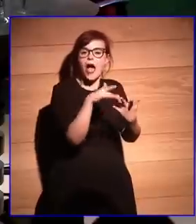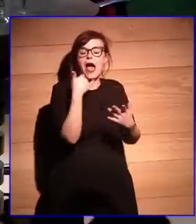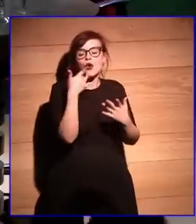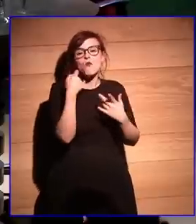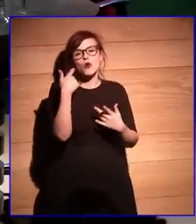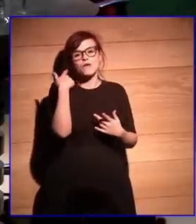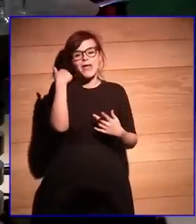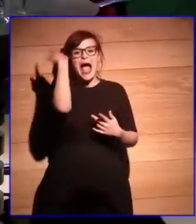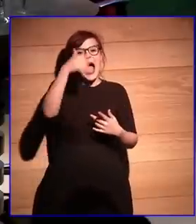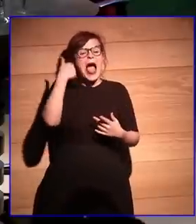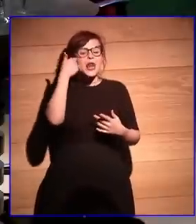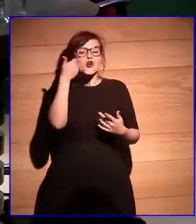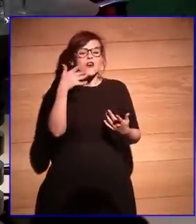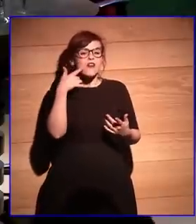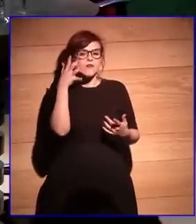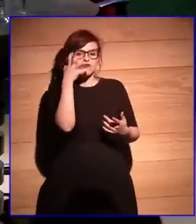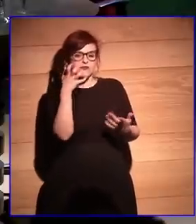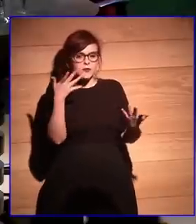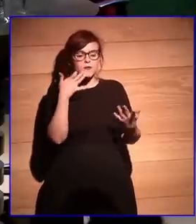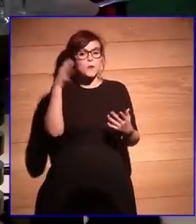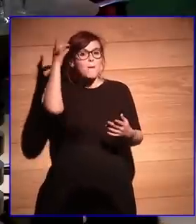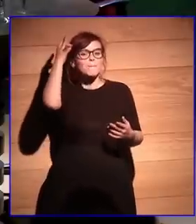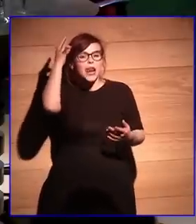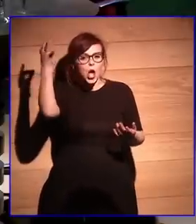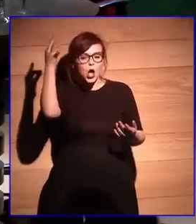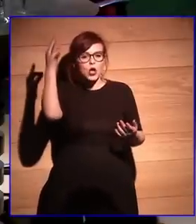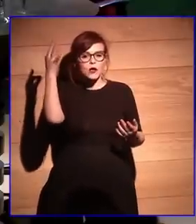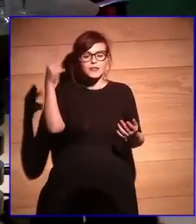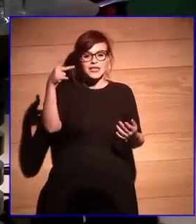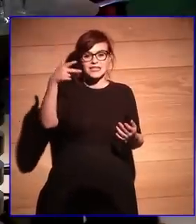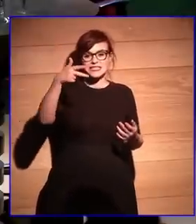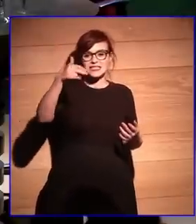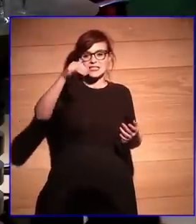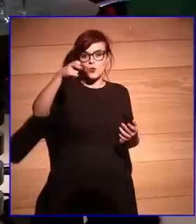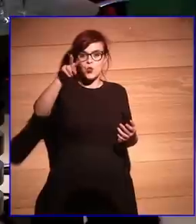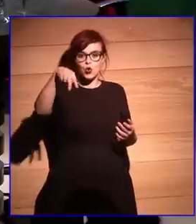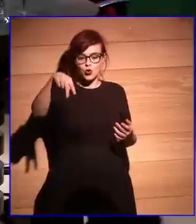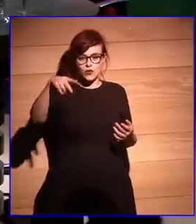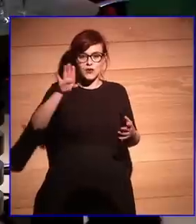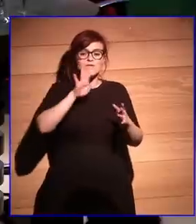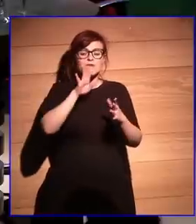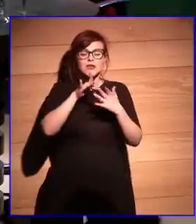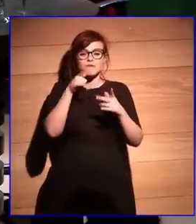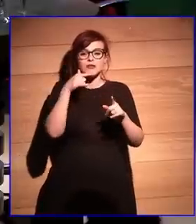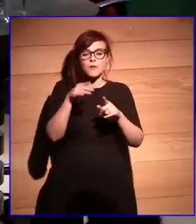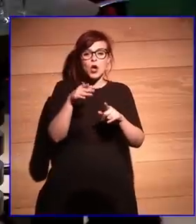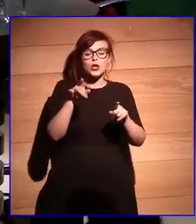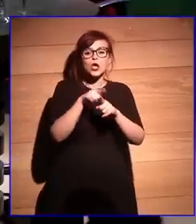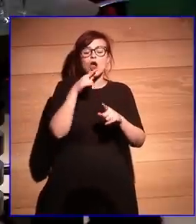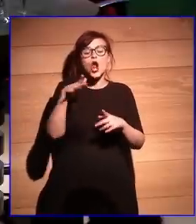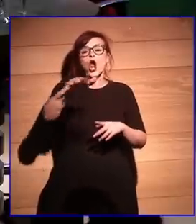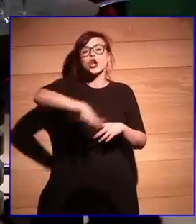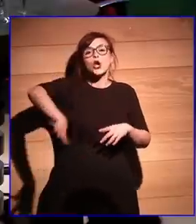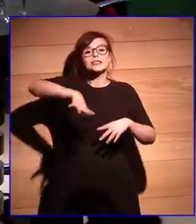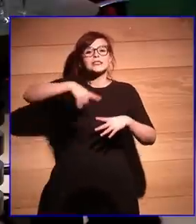rasgo desagradable, yo creo. Te pongo, por ejemplo, el pelo de Anton Chigurh en... la película de los Coen, no es país para viejos.